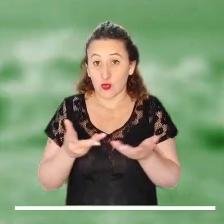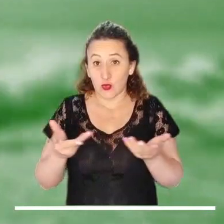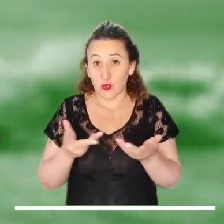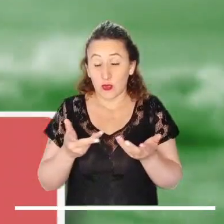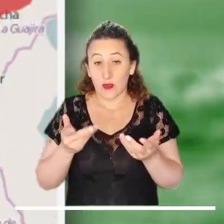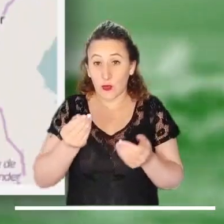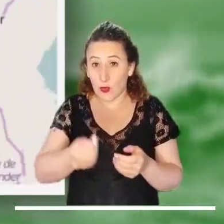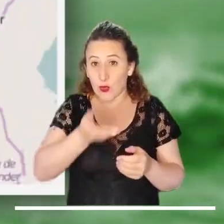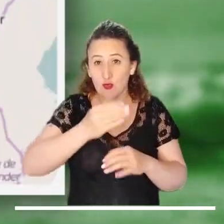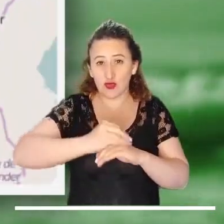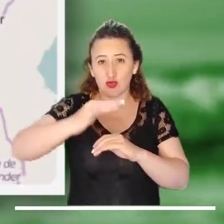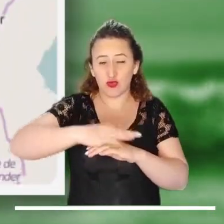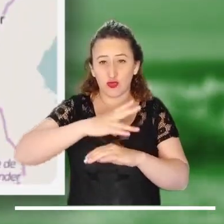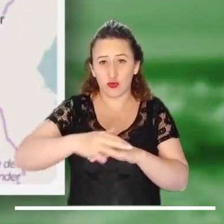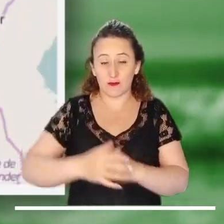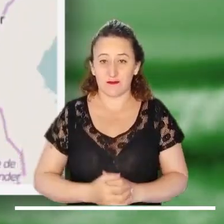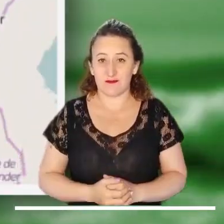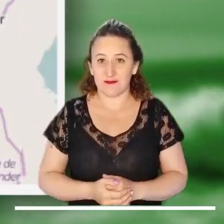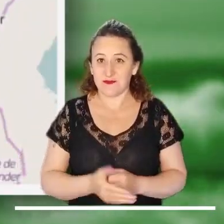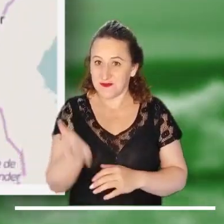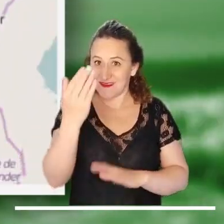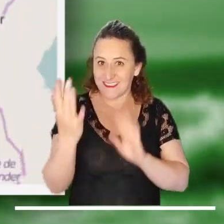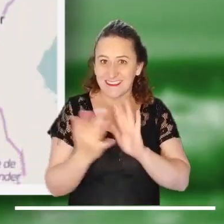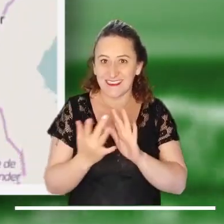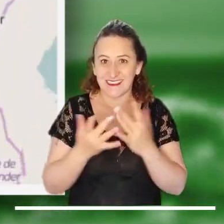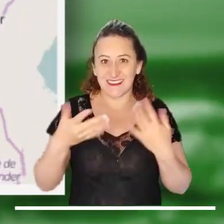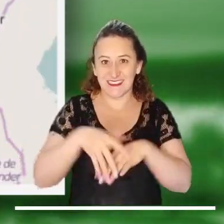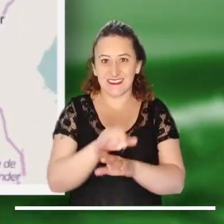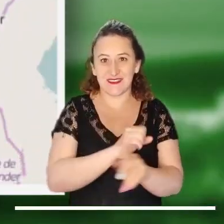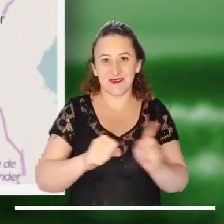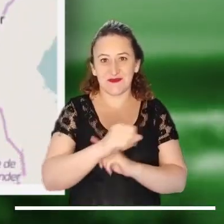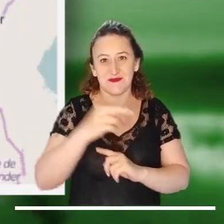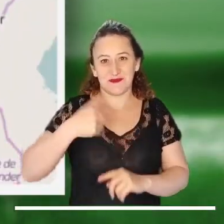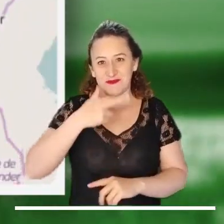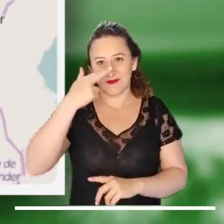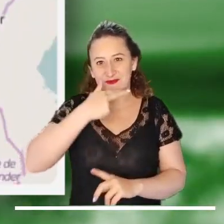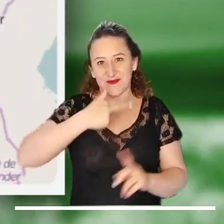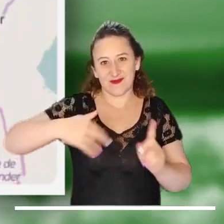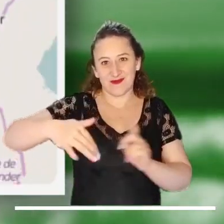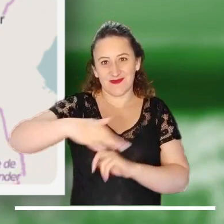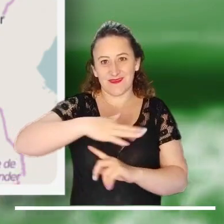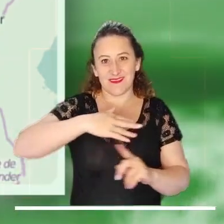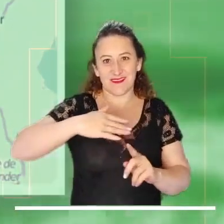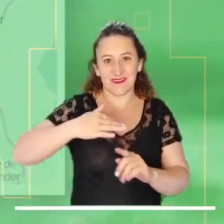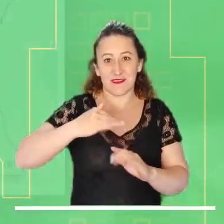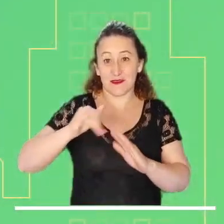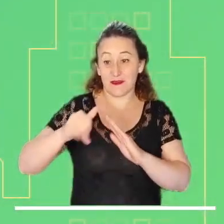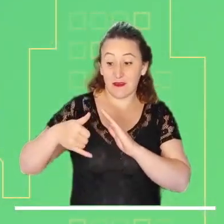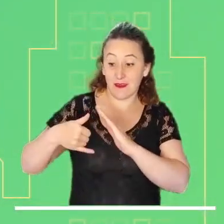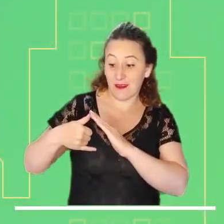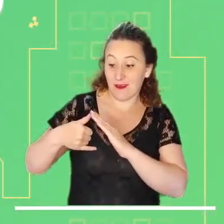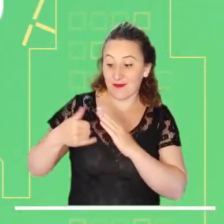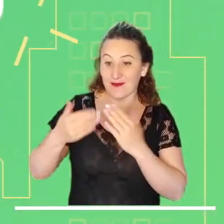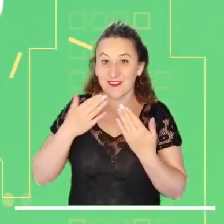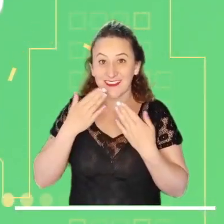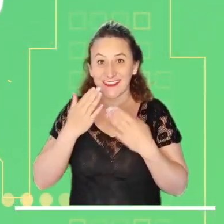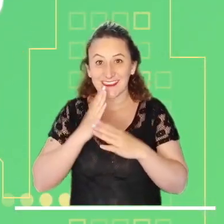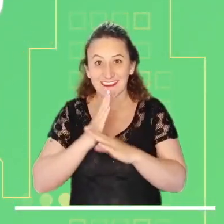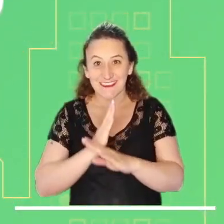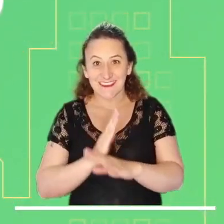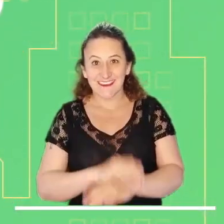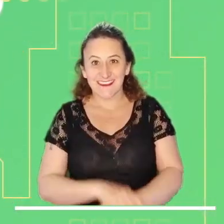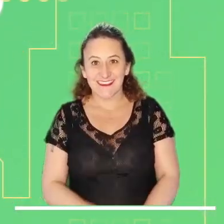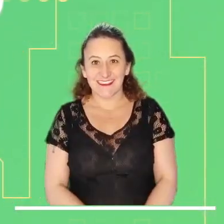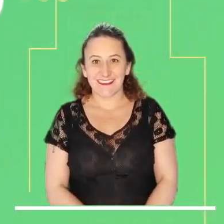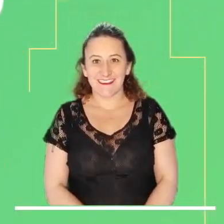Alerta roja en el Caribe Central por probabilidad de lluvias intensas y altos valores en el viento y el oleaje. Los esperamos en